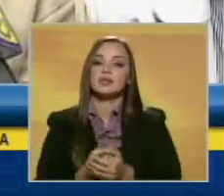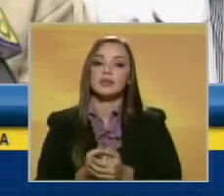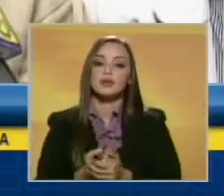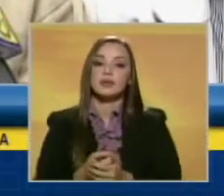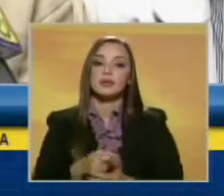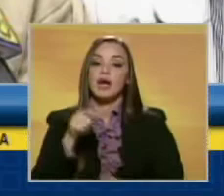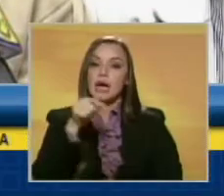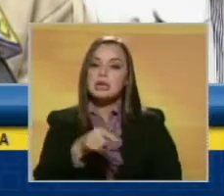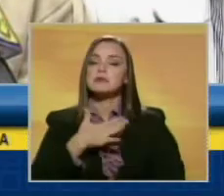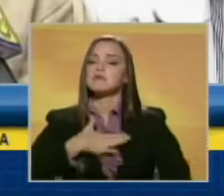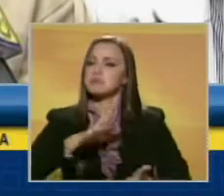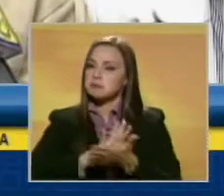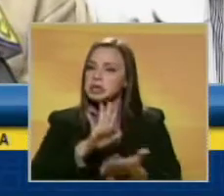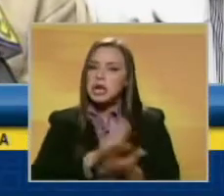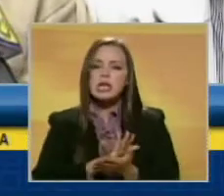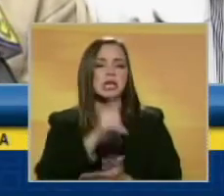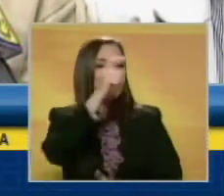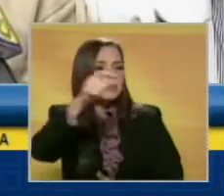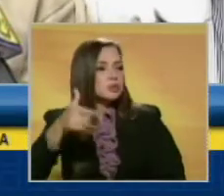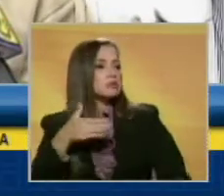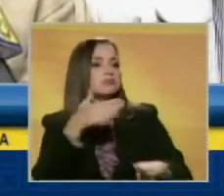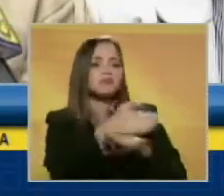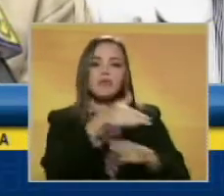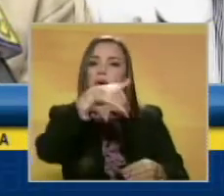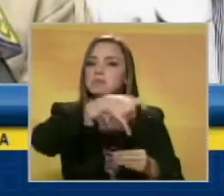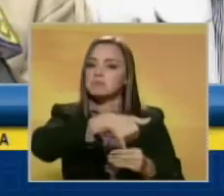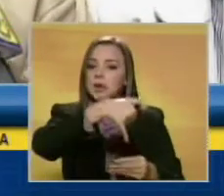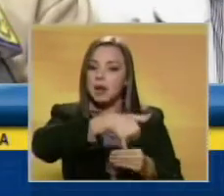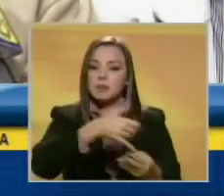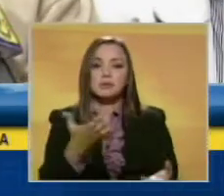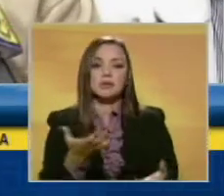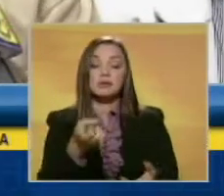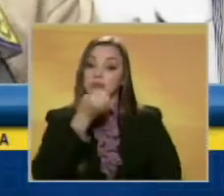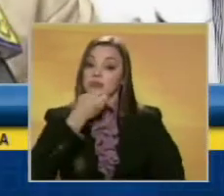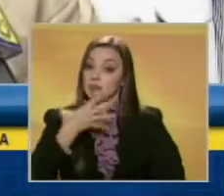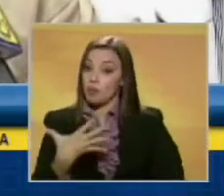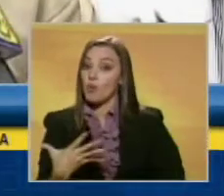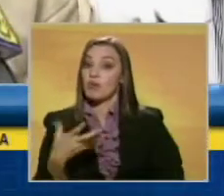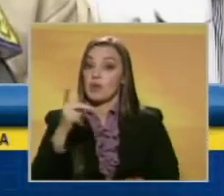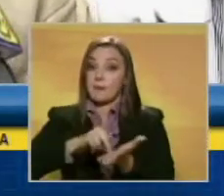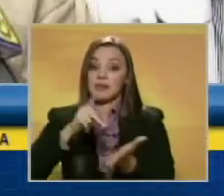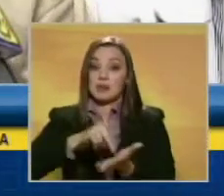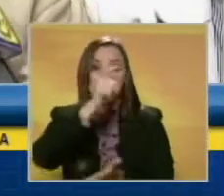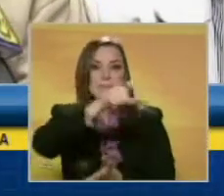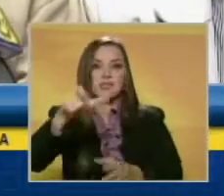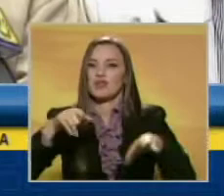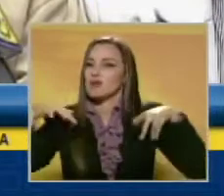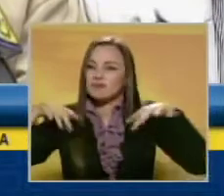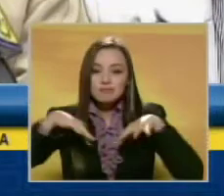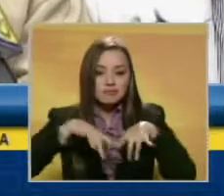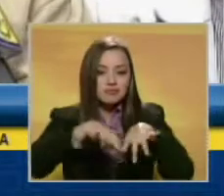manera cívica, democrática, con una muy buena participación para hacer